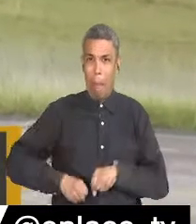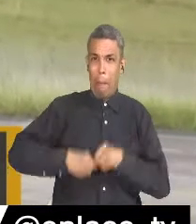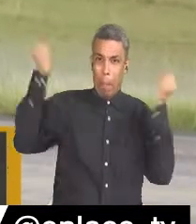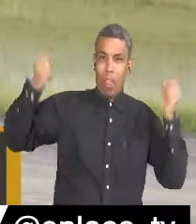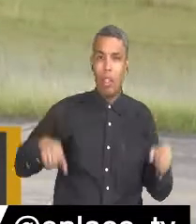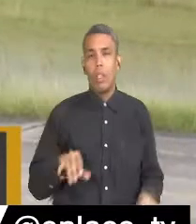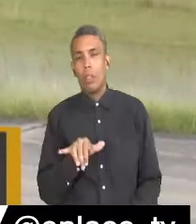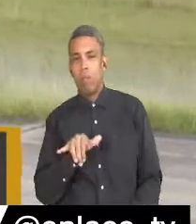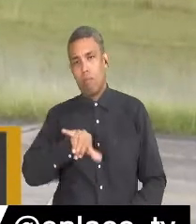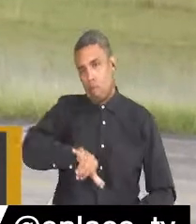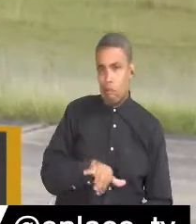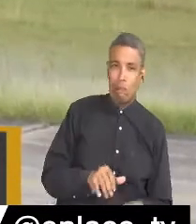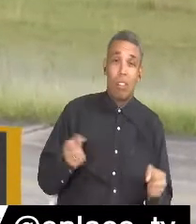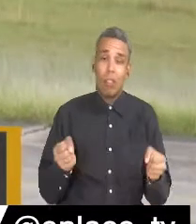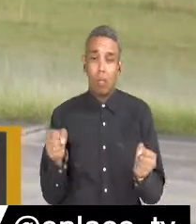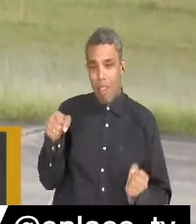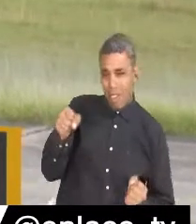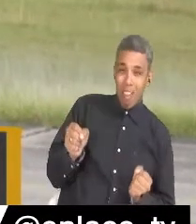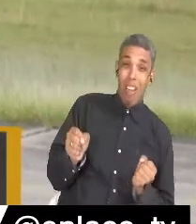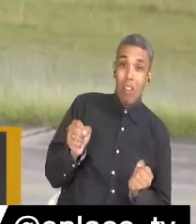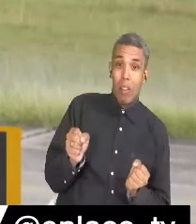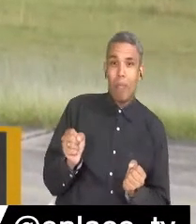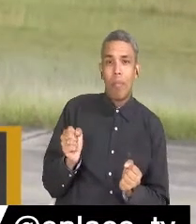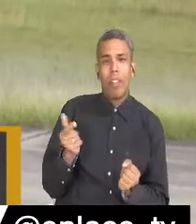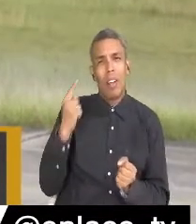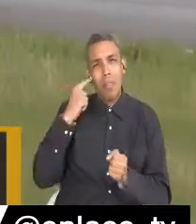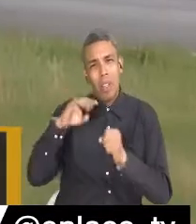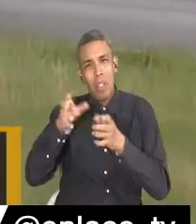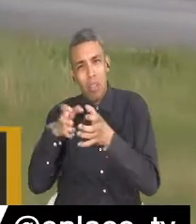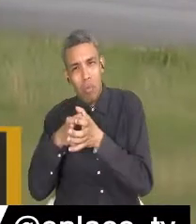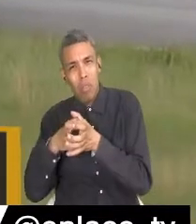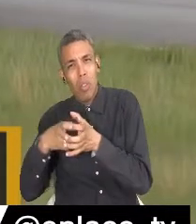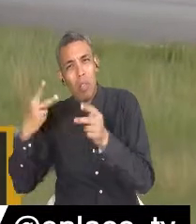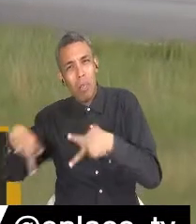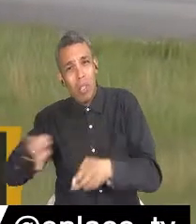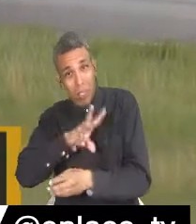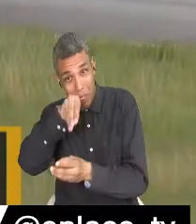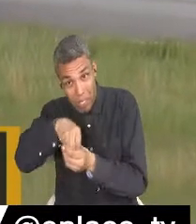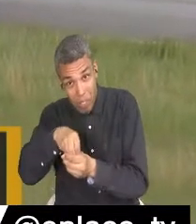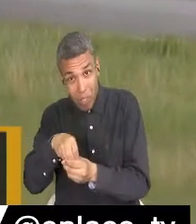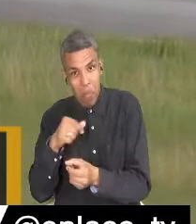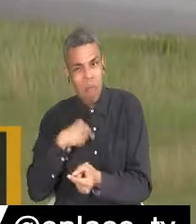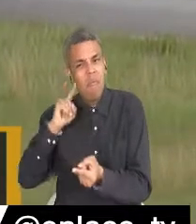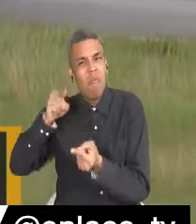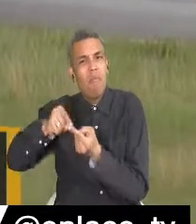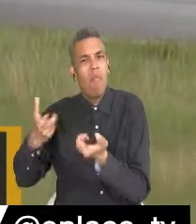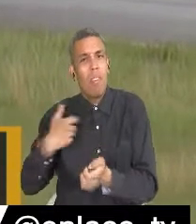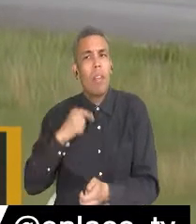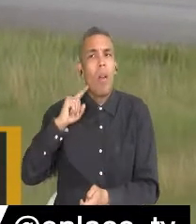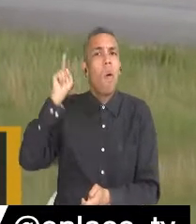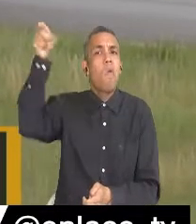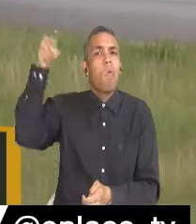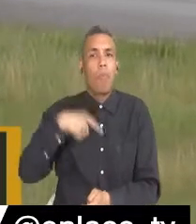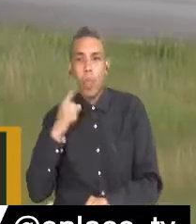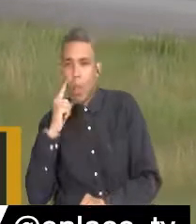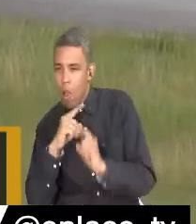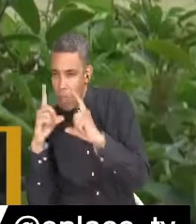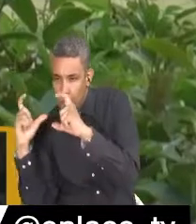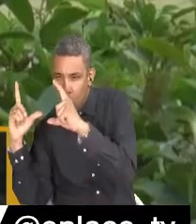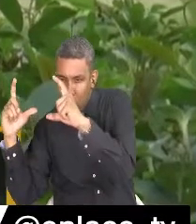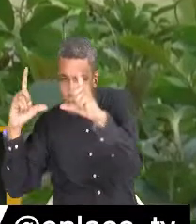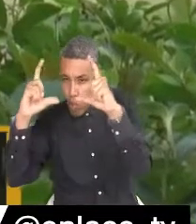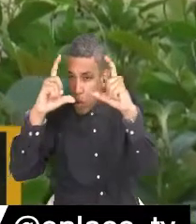quienes resultaron ilesos en el accidente. Los ocupantes de la avioneta se disponían a realizar trabajos de aerofotografía con los que el